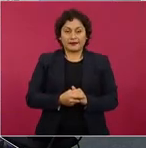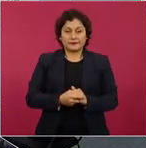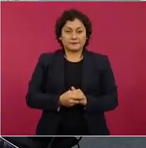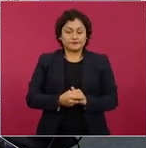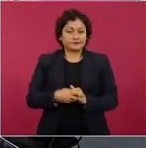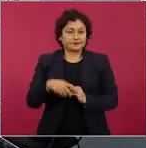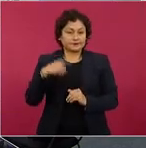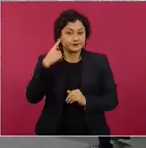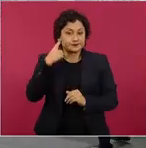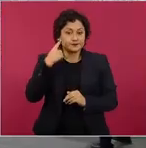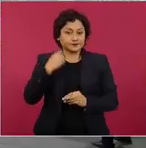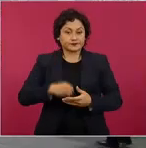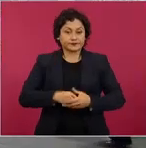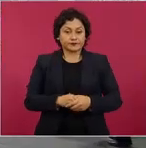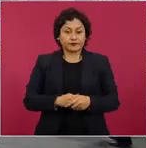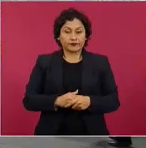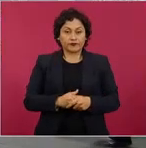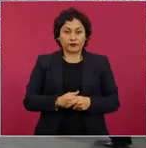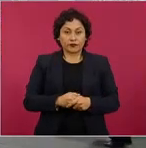A ver, ¿qué dice Diego?